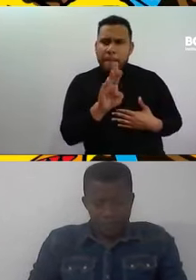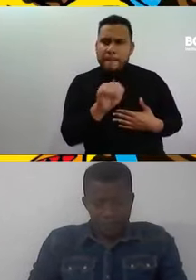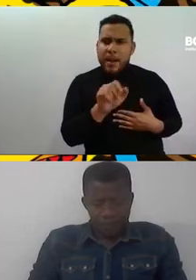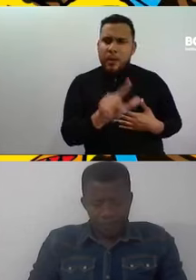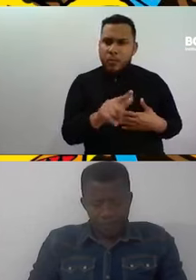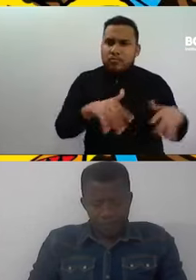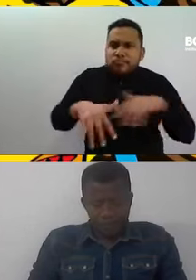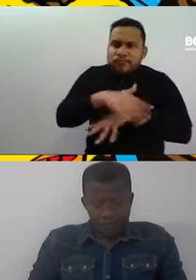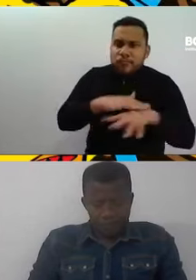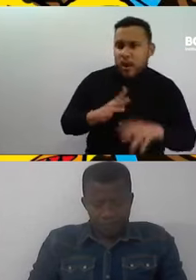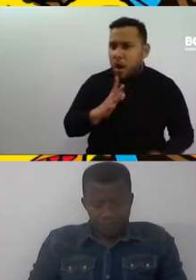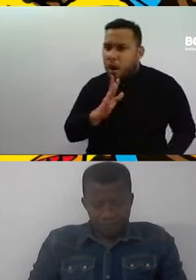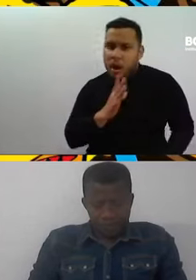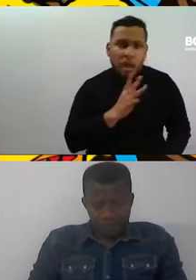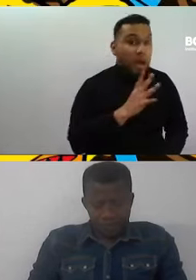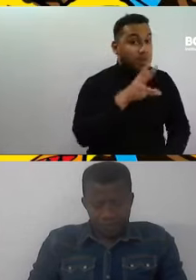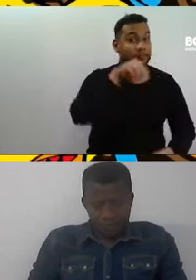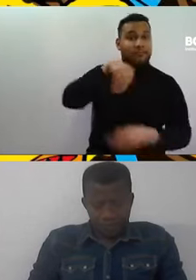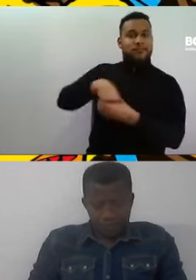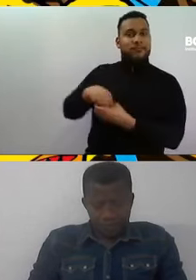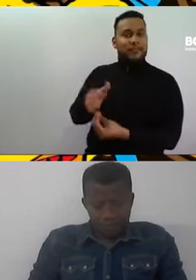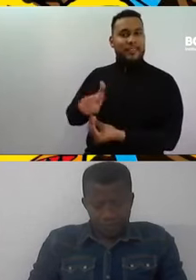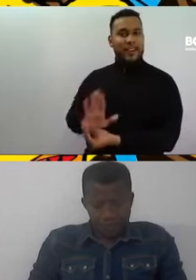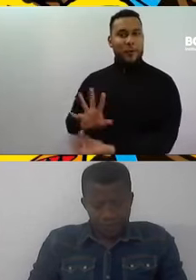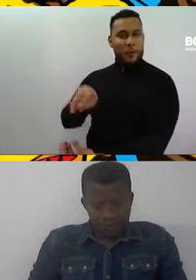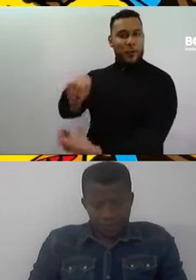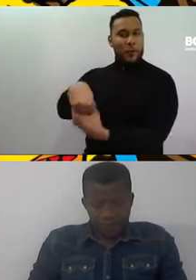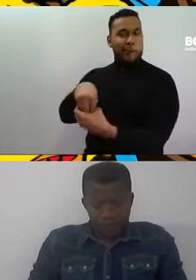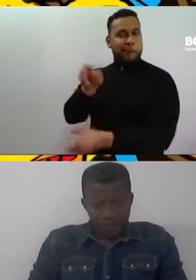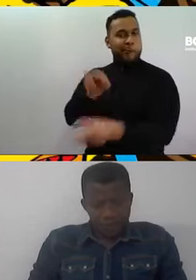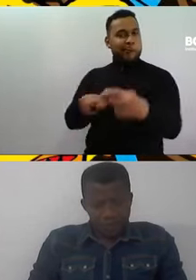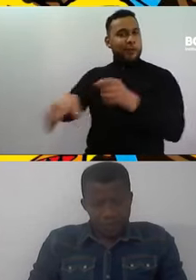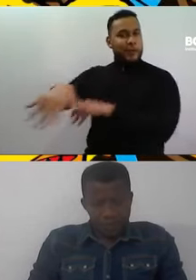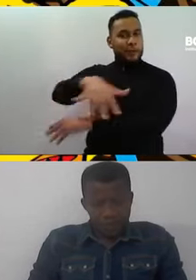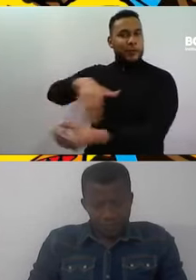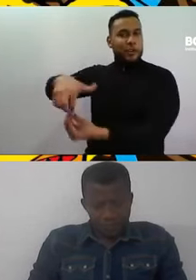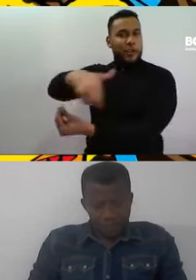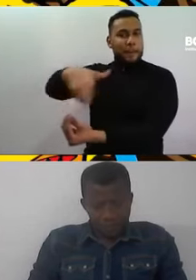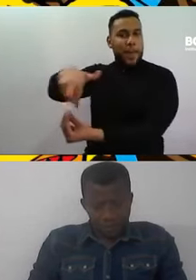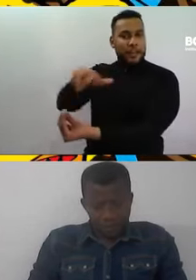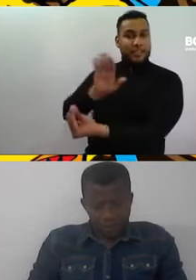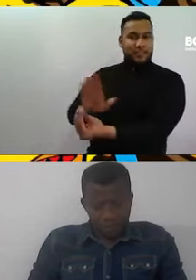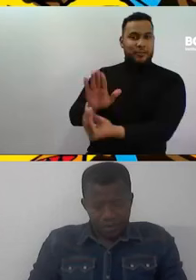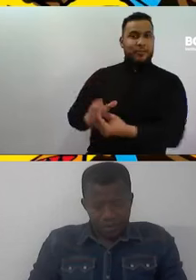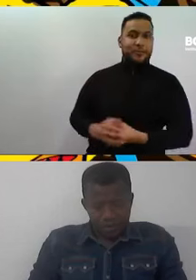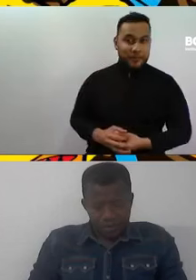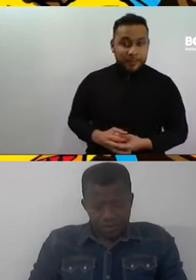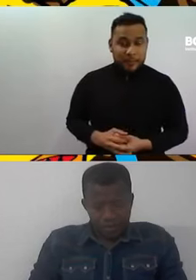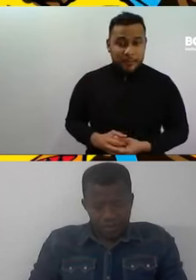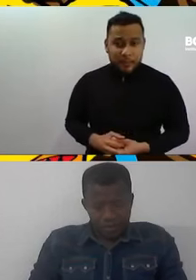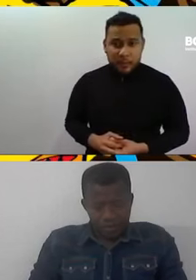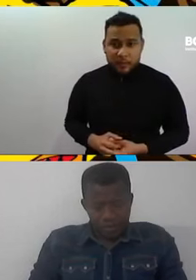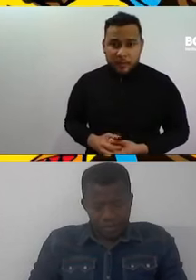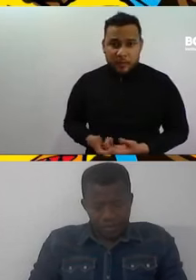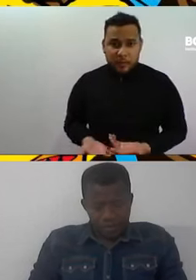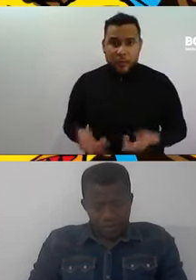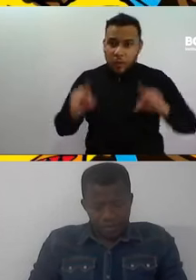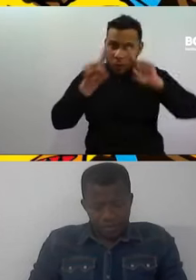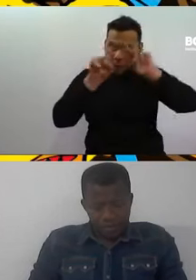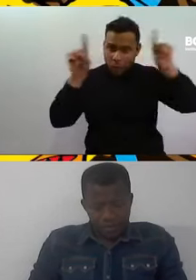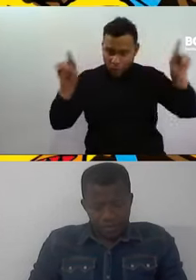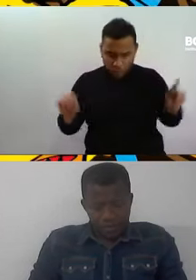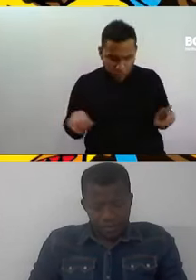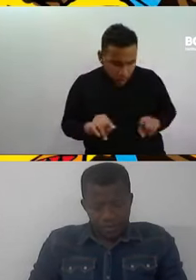es parte de la religiosidad de los palenqueros. Los cuadros como la